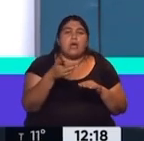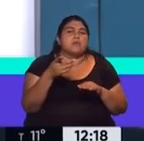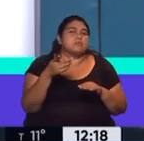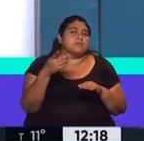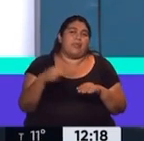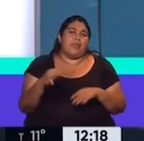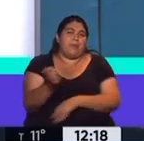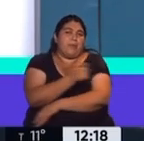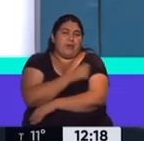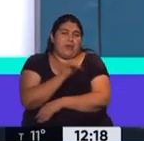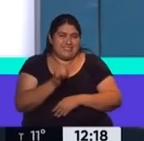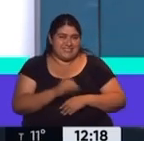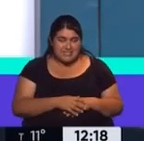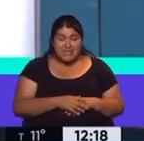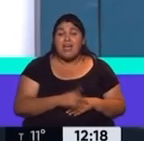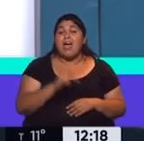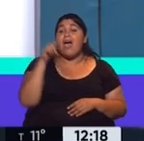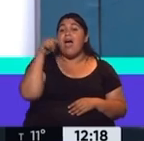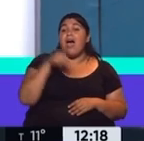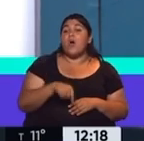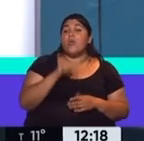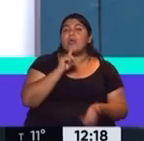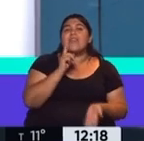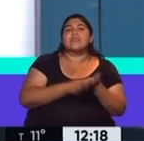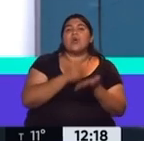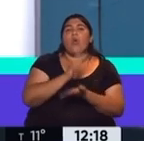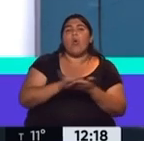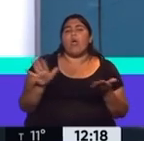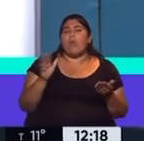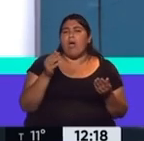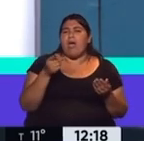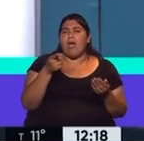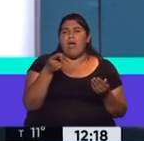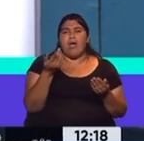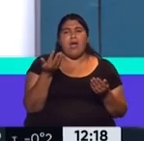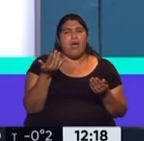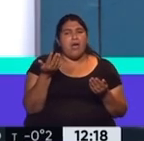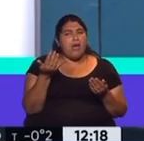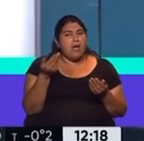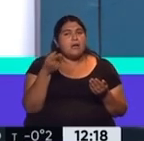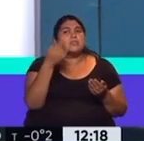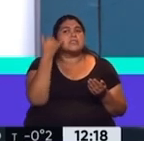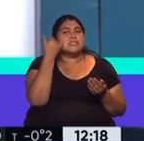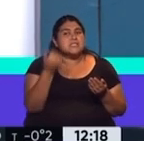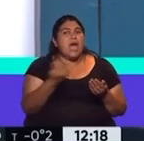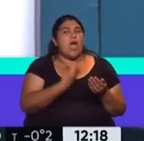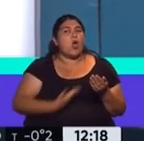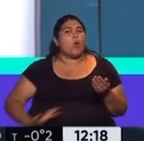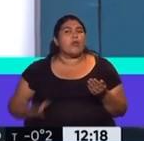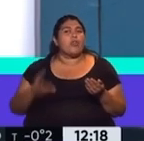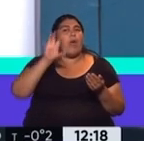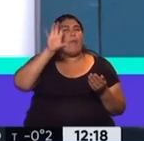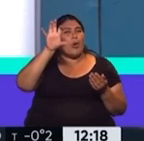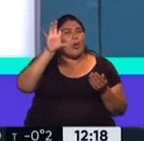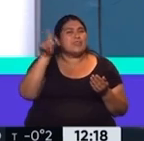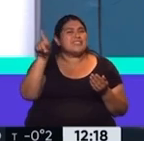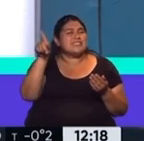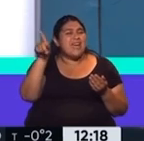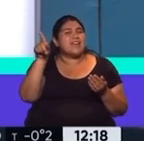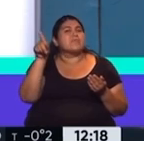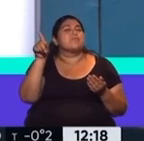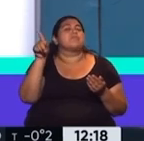ahora hay una disposición que ha salido conjuntamente con el gobierno en la provincia que aquellos que